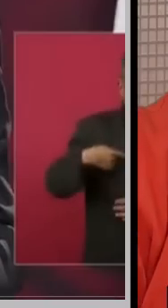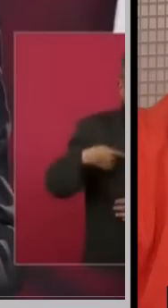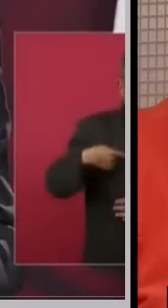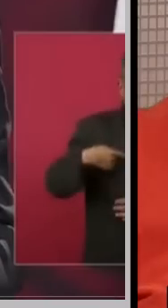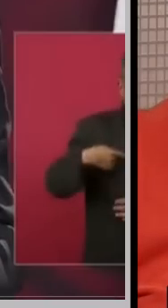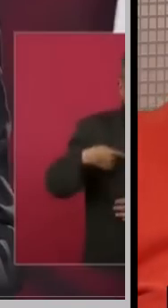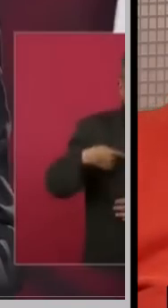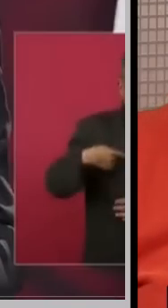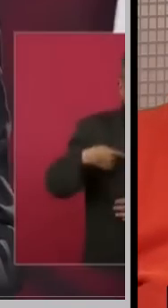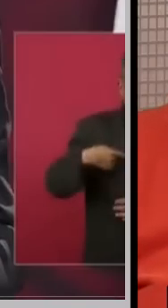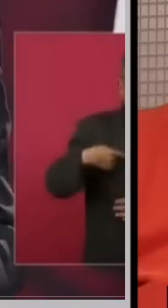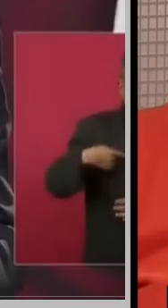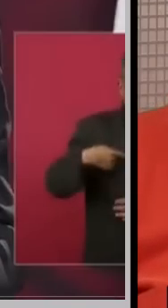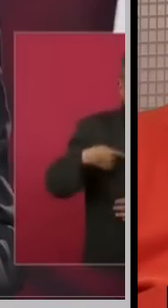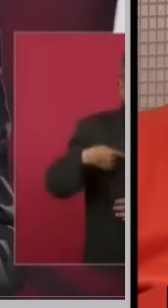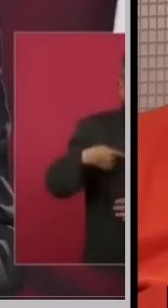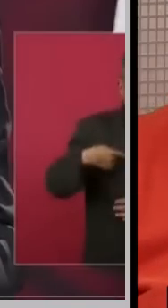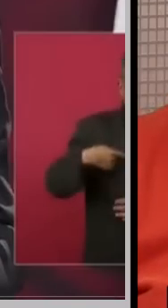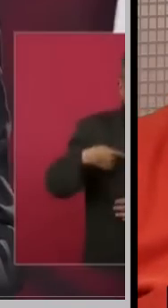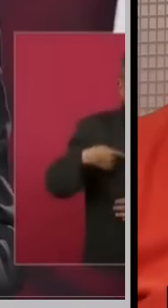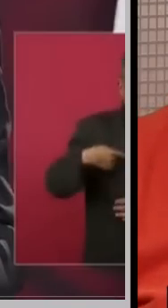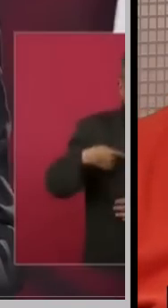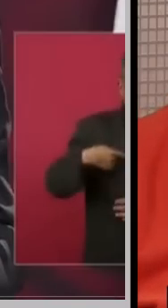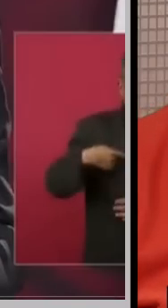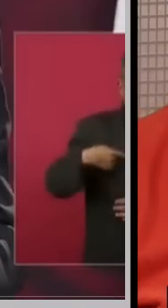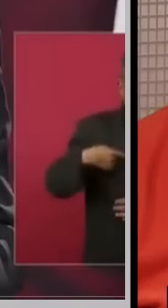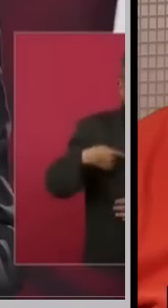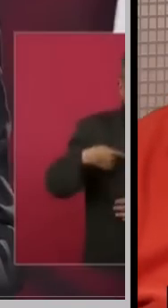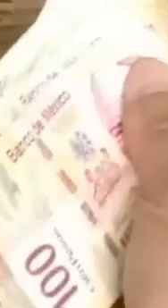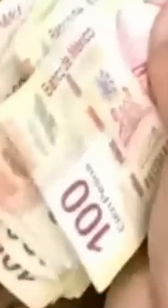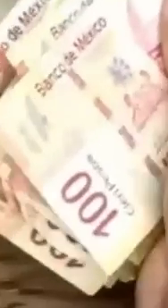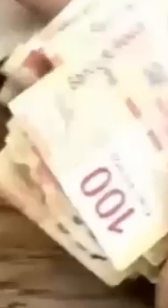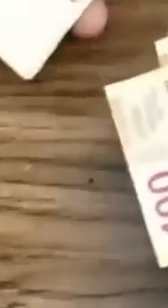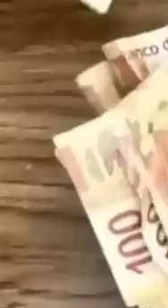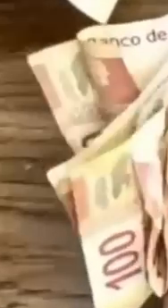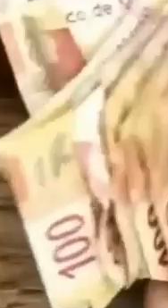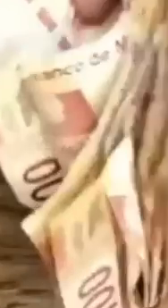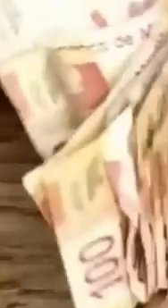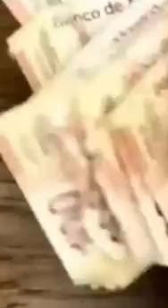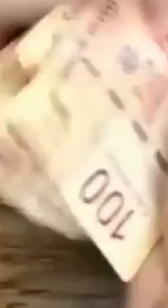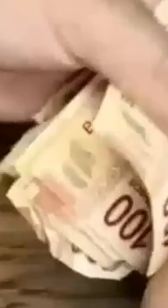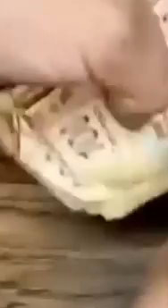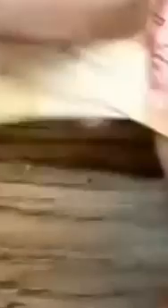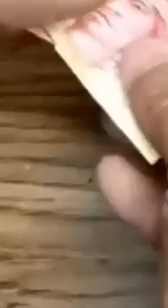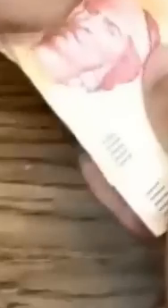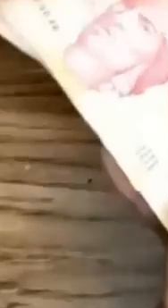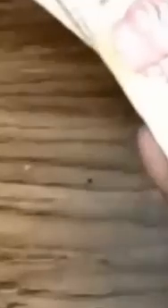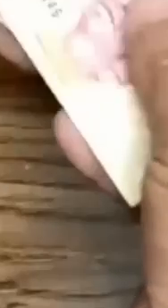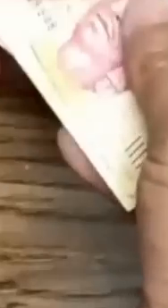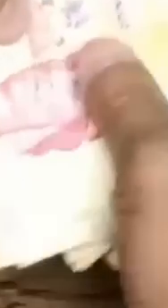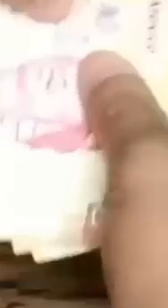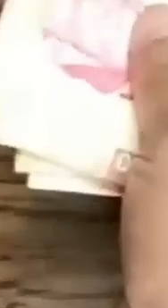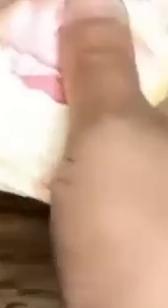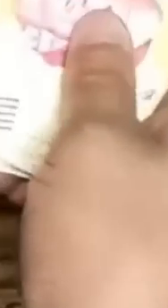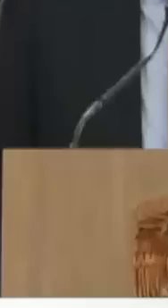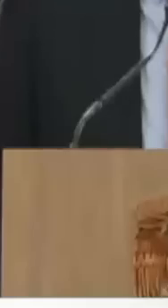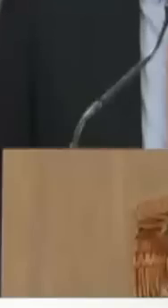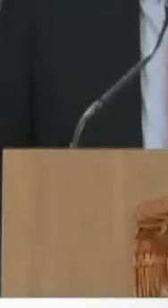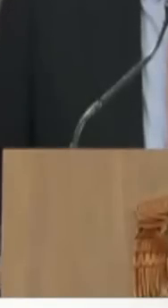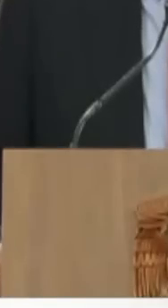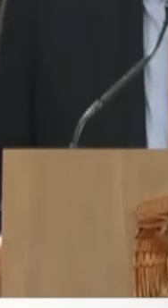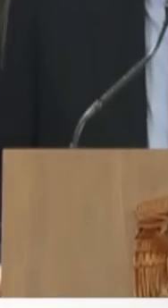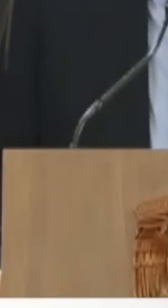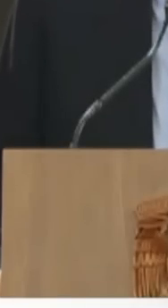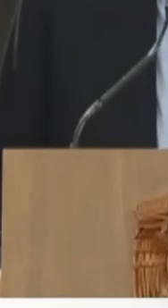Pues ahí lo dicho por el presidente López Obrador el día de hoy está obligado el jefe del ejecutivo